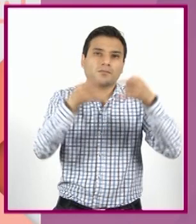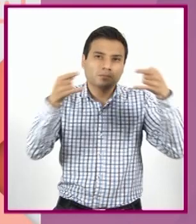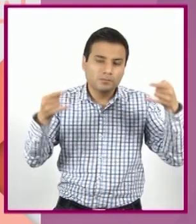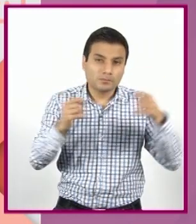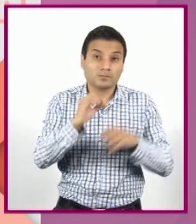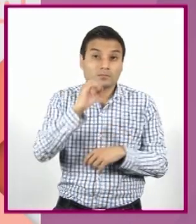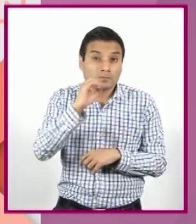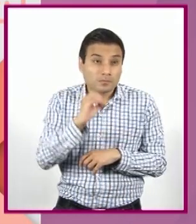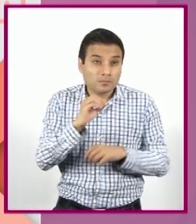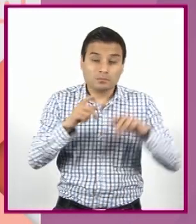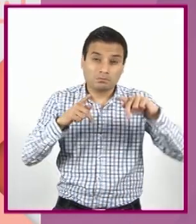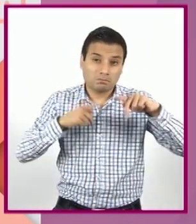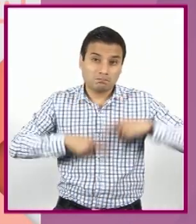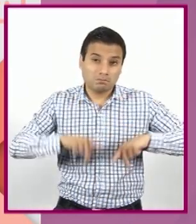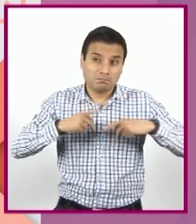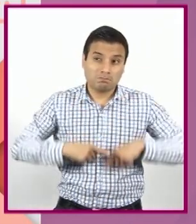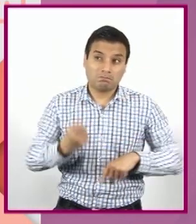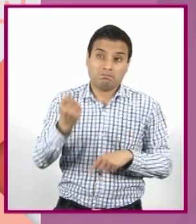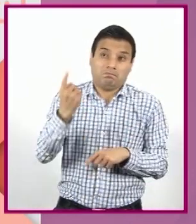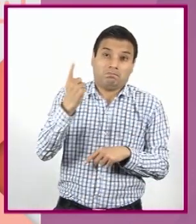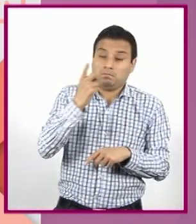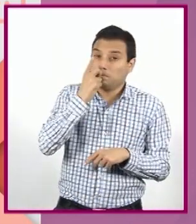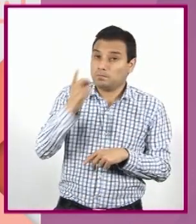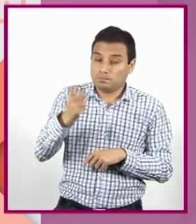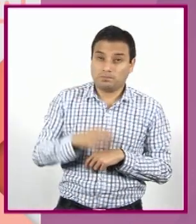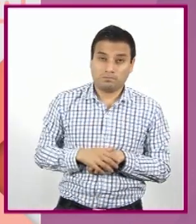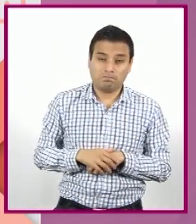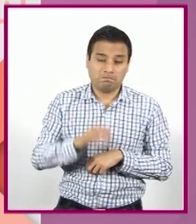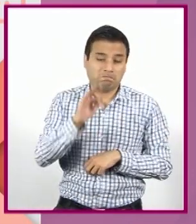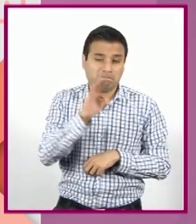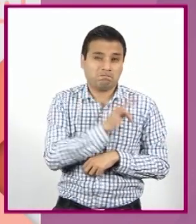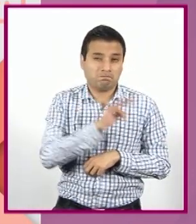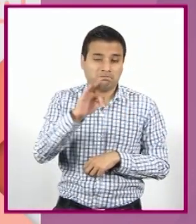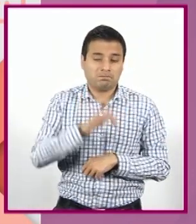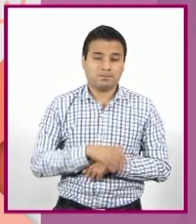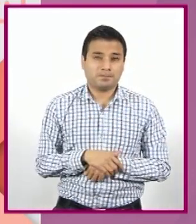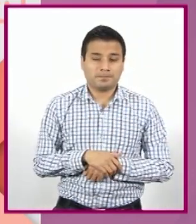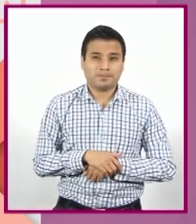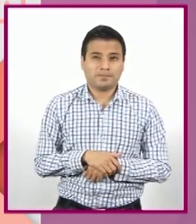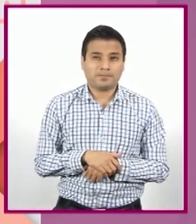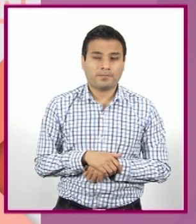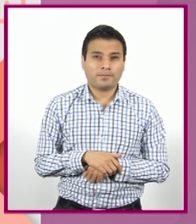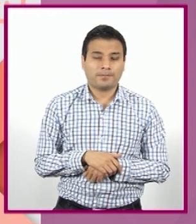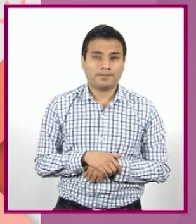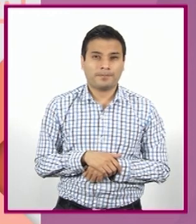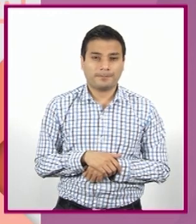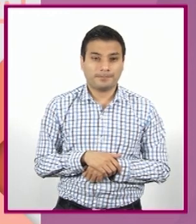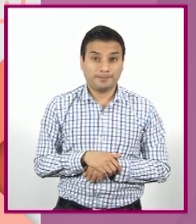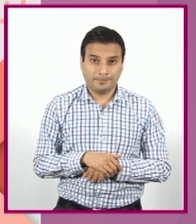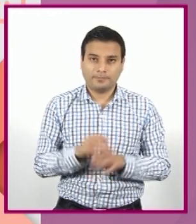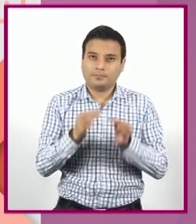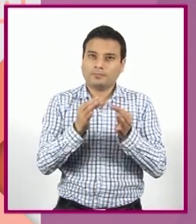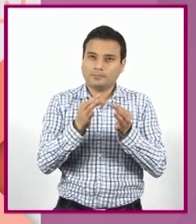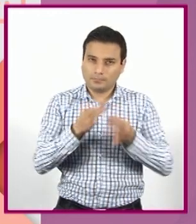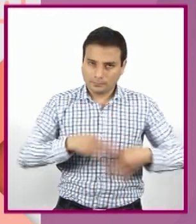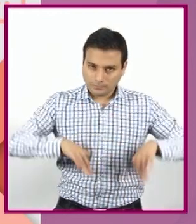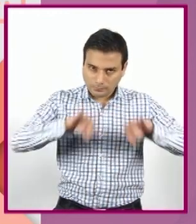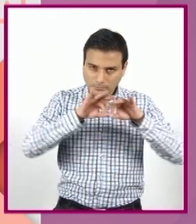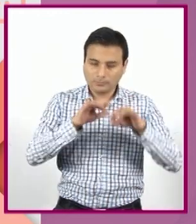retomar las palabras de alguien, una fuente real o ficticia. En esos casos es importante